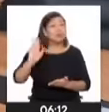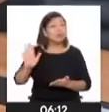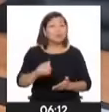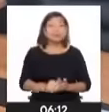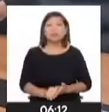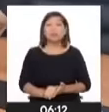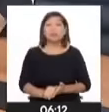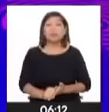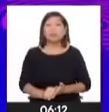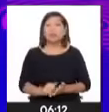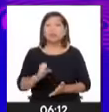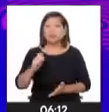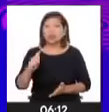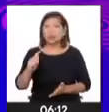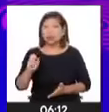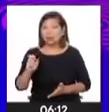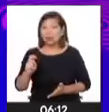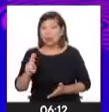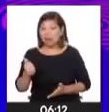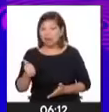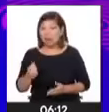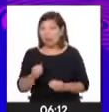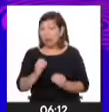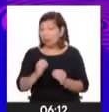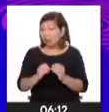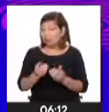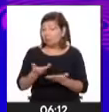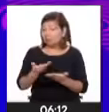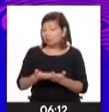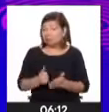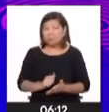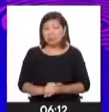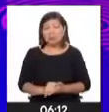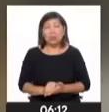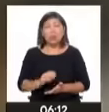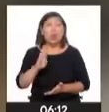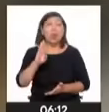por el caso Ecoteva la reparación civil propuesta